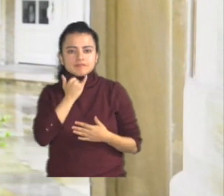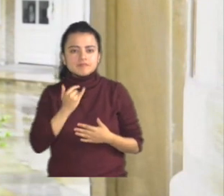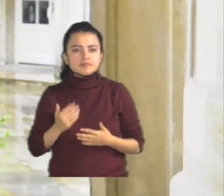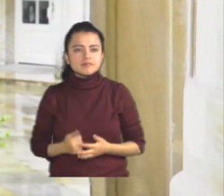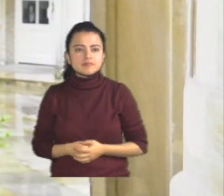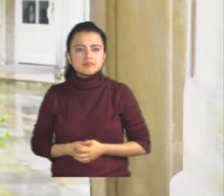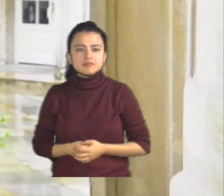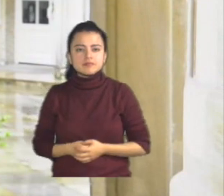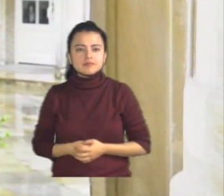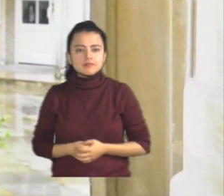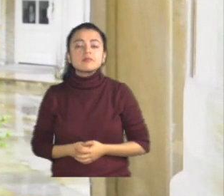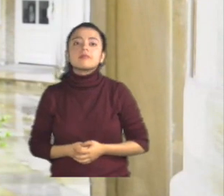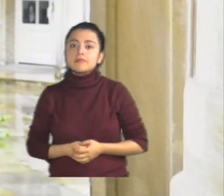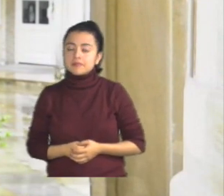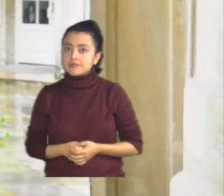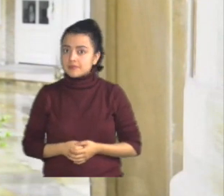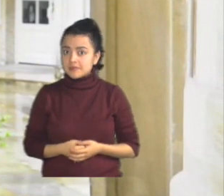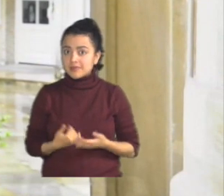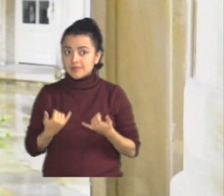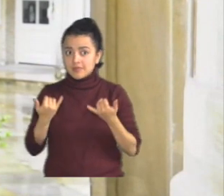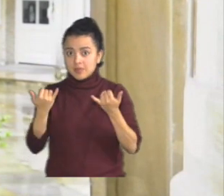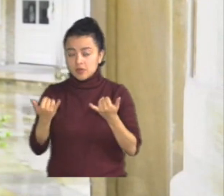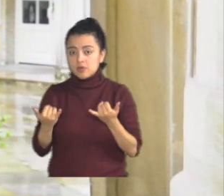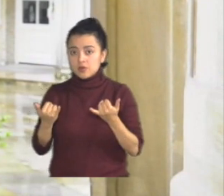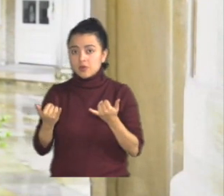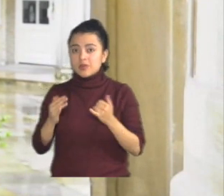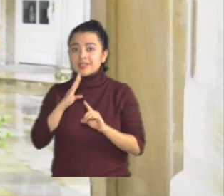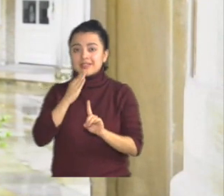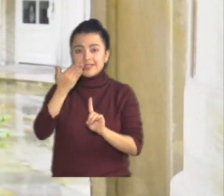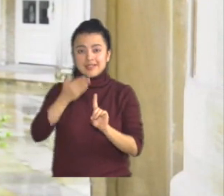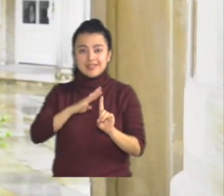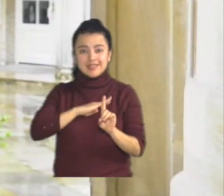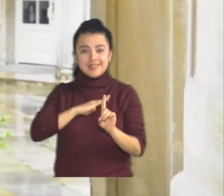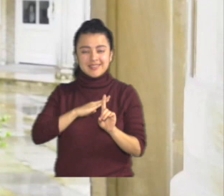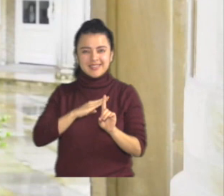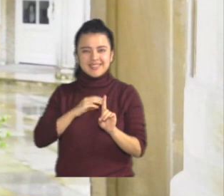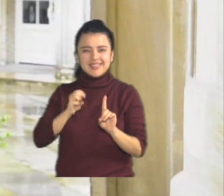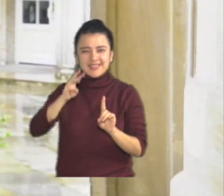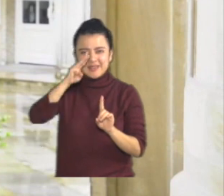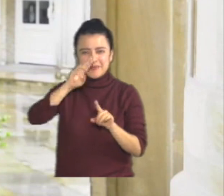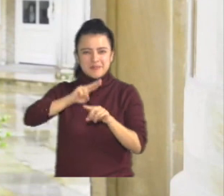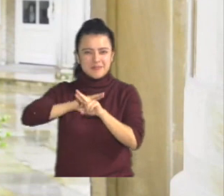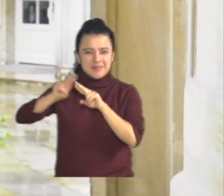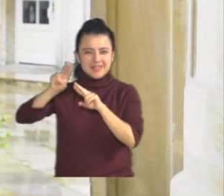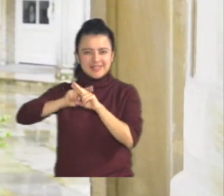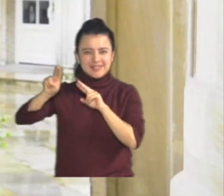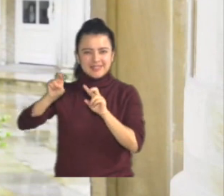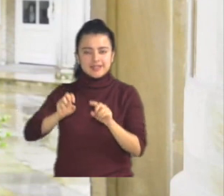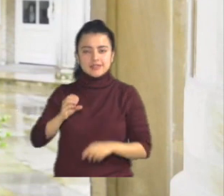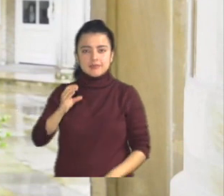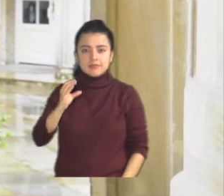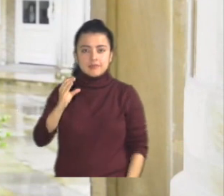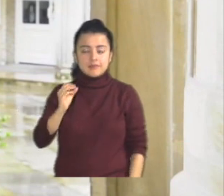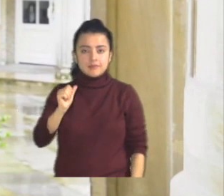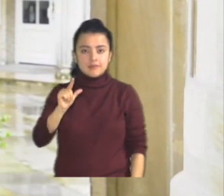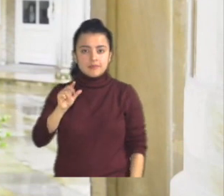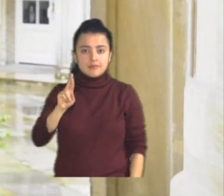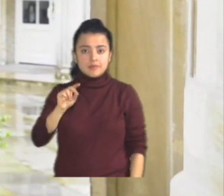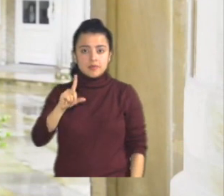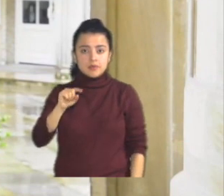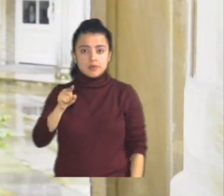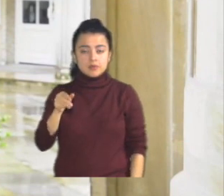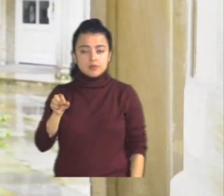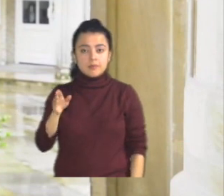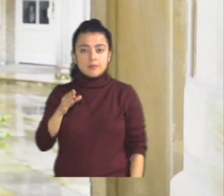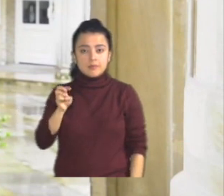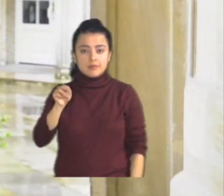Gustavo Petro, se reunió con el alcalde de Manizales, Carlos Mario Marín. El alcalde mencionó también este encuentro a través de Twitter